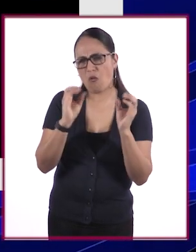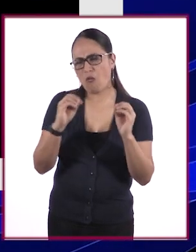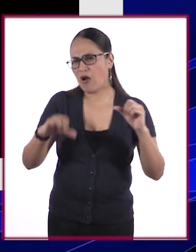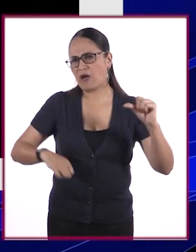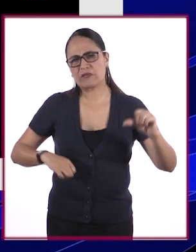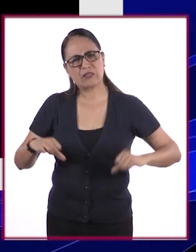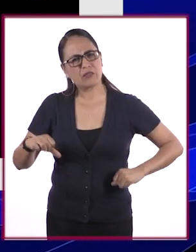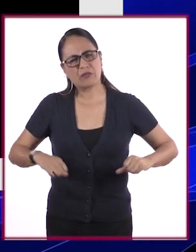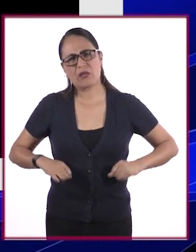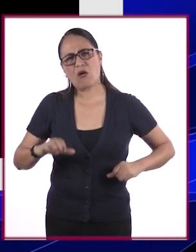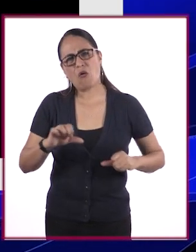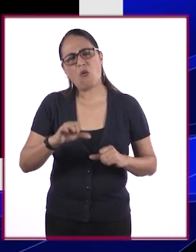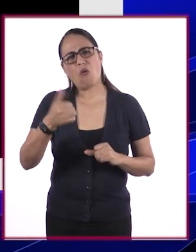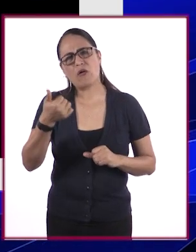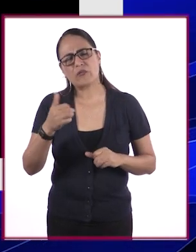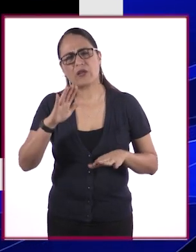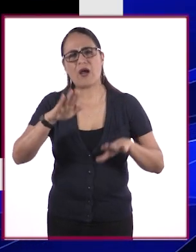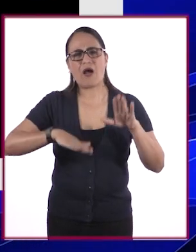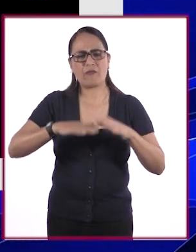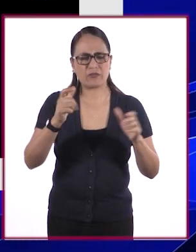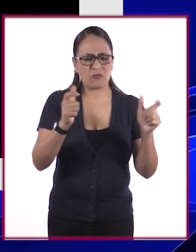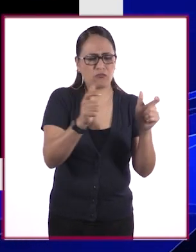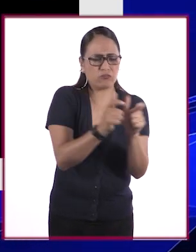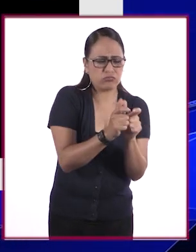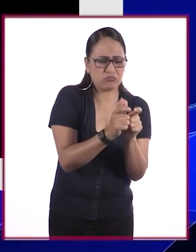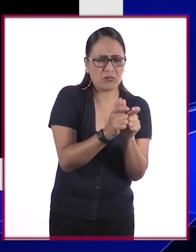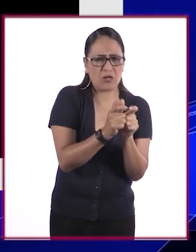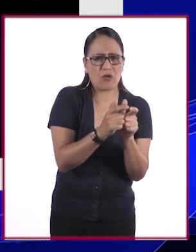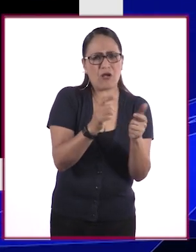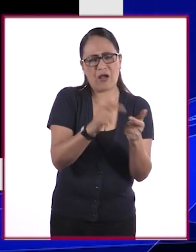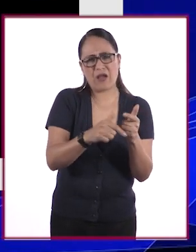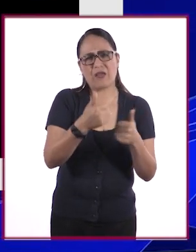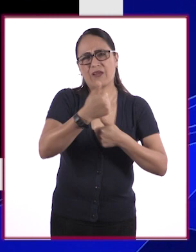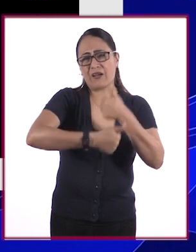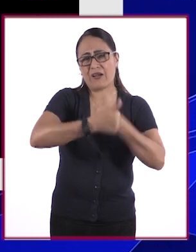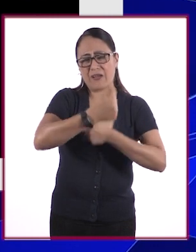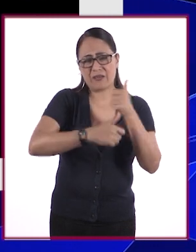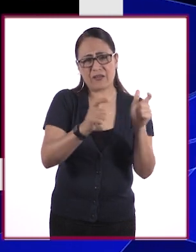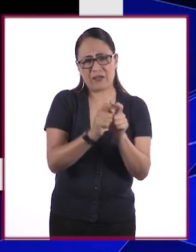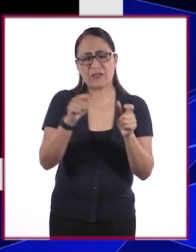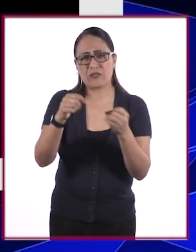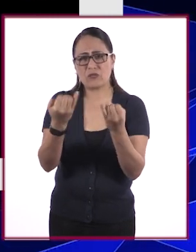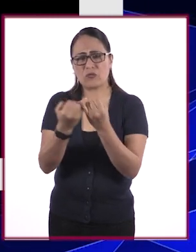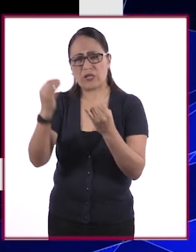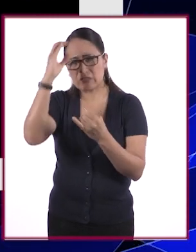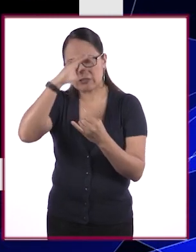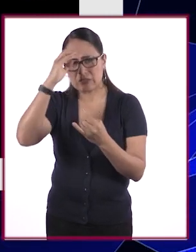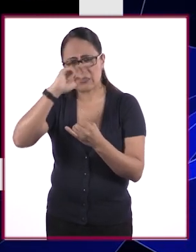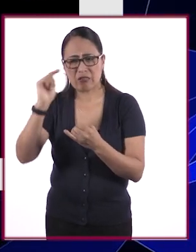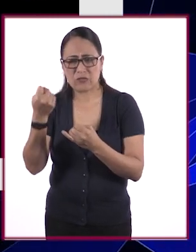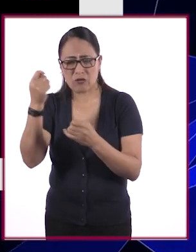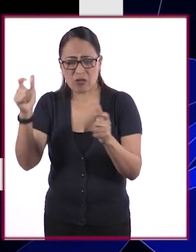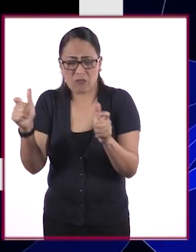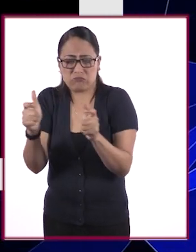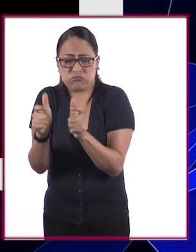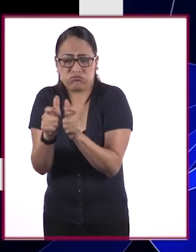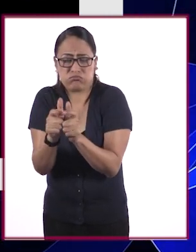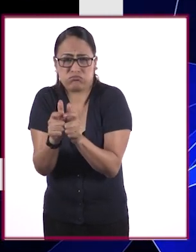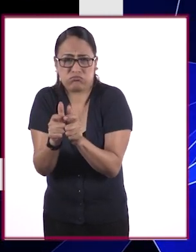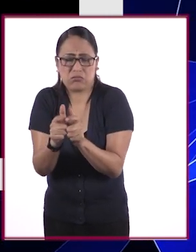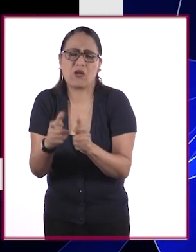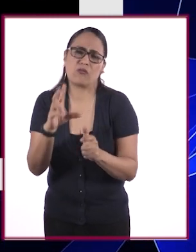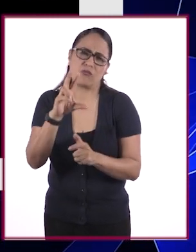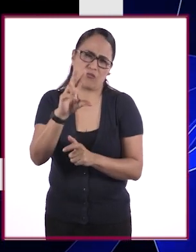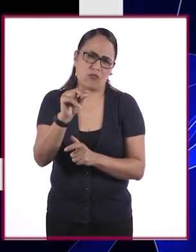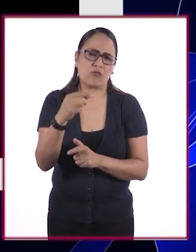porque muchas veces tenemos un déficit de estudiantes en las áreas de tecnología y de ciencia. Y yo creo que